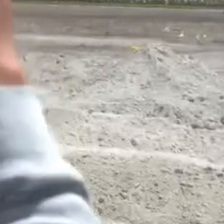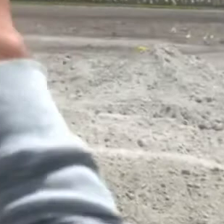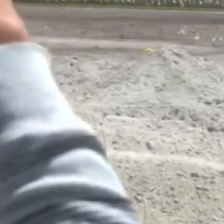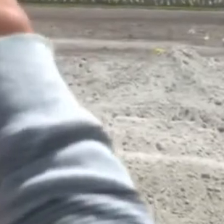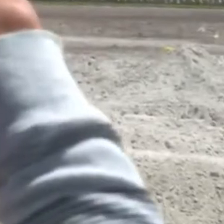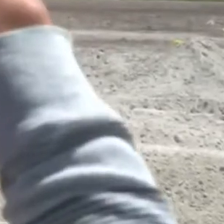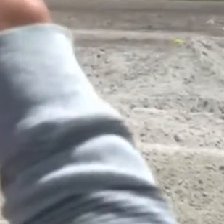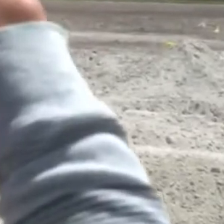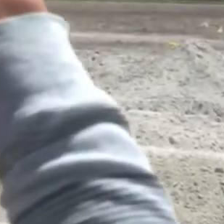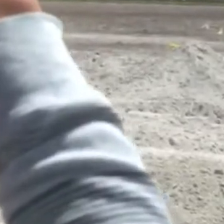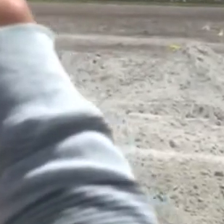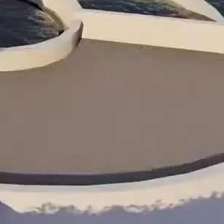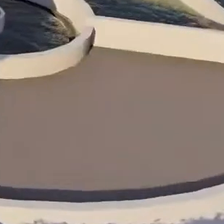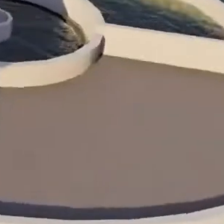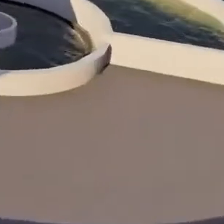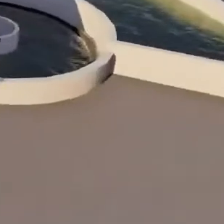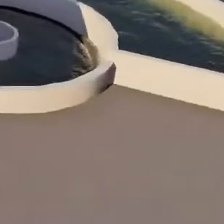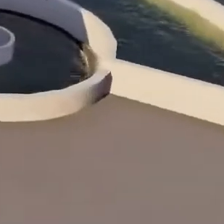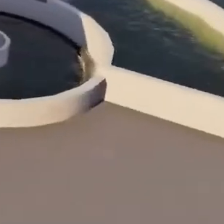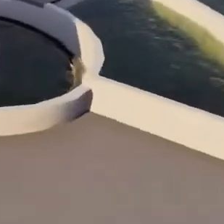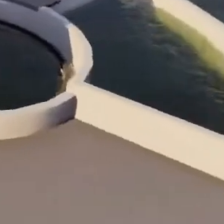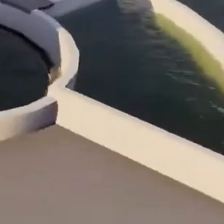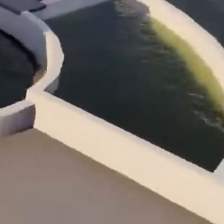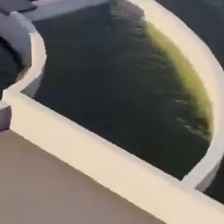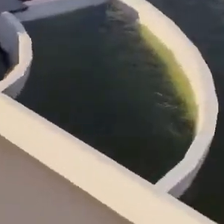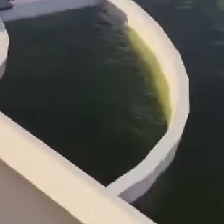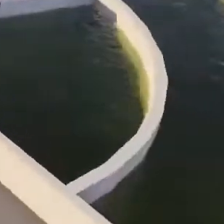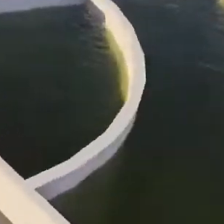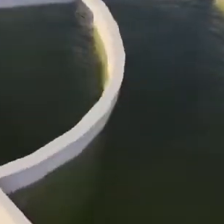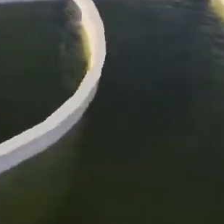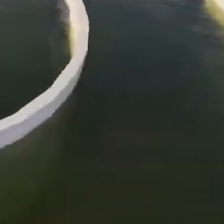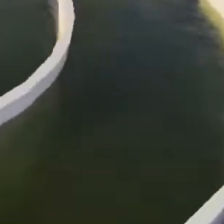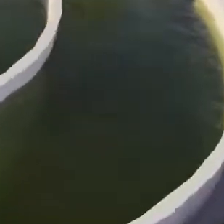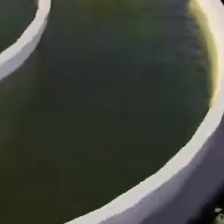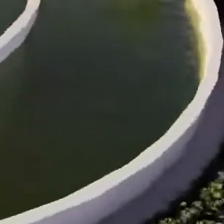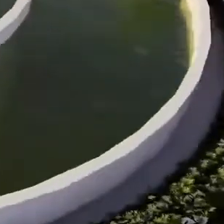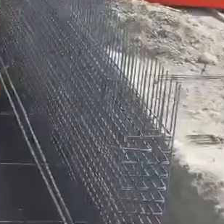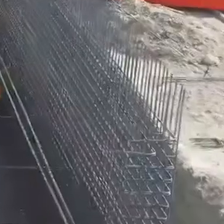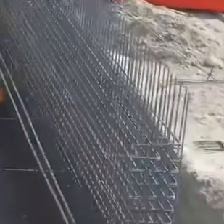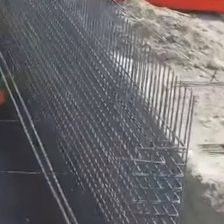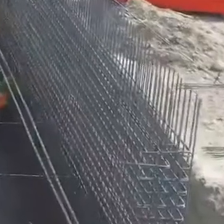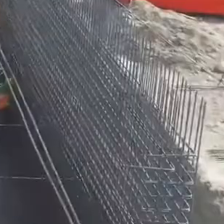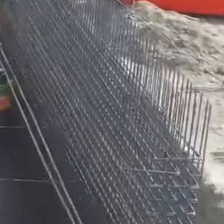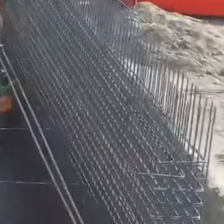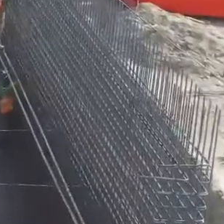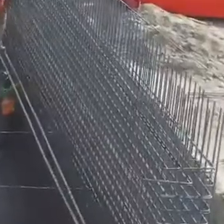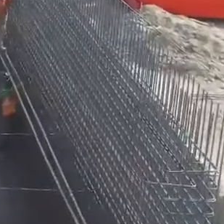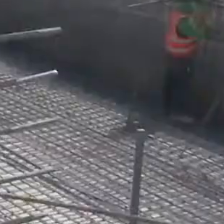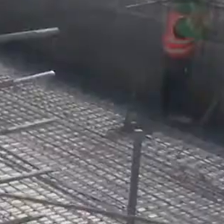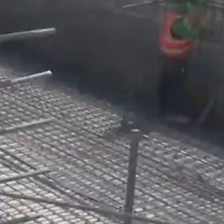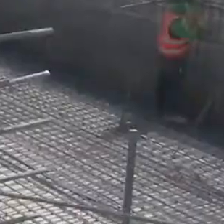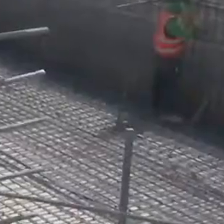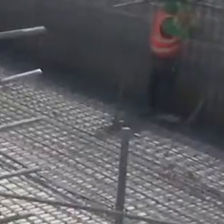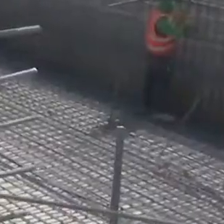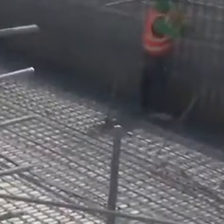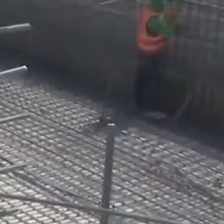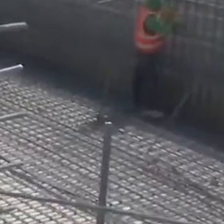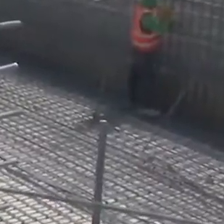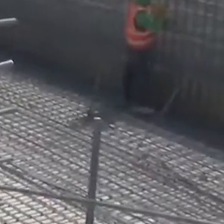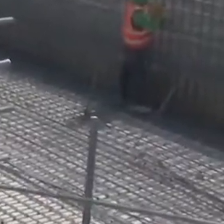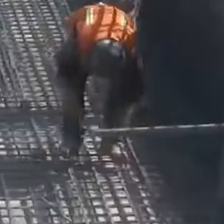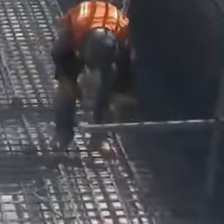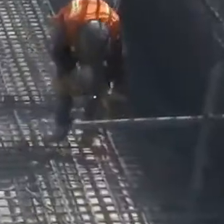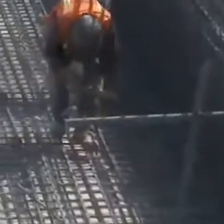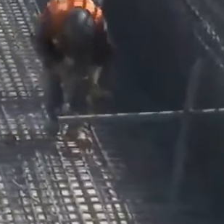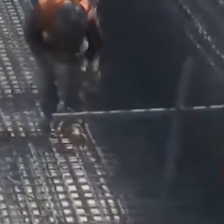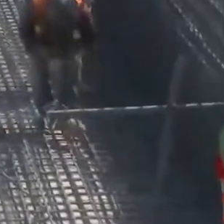de registro. En las redes hidráulicas y sanitarias generales, se continúa con el habilitado de acero de refuerzo en la